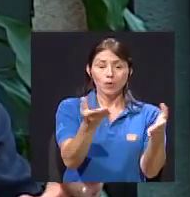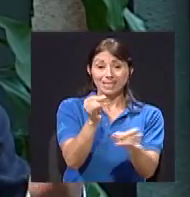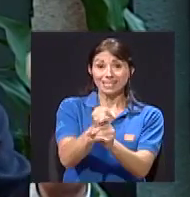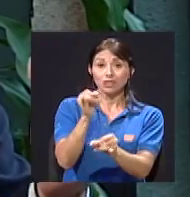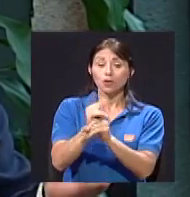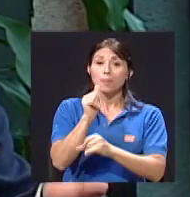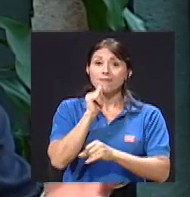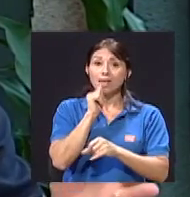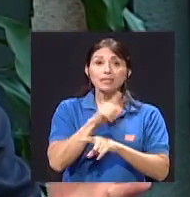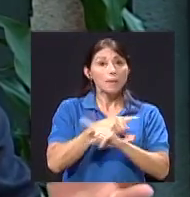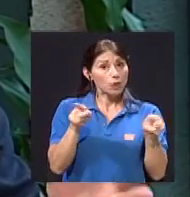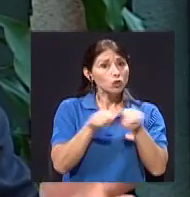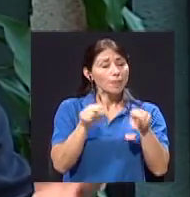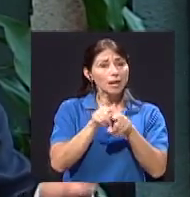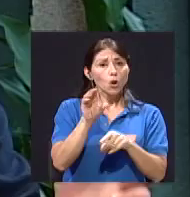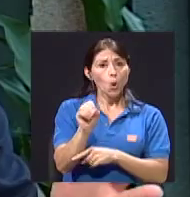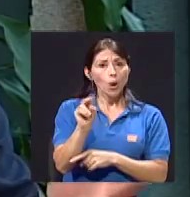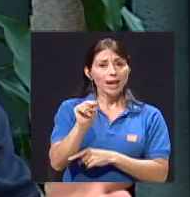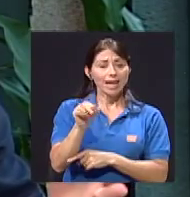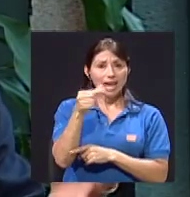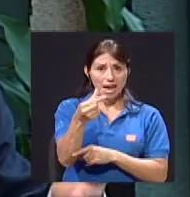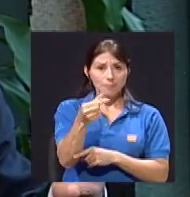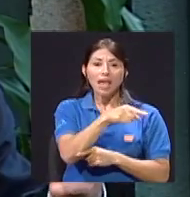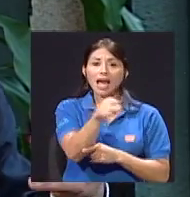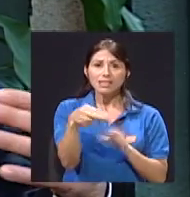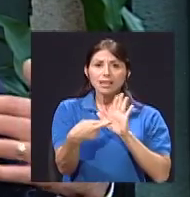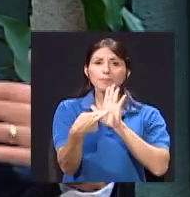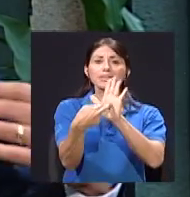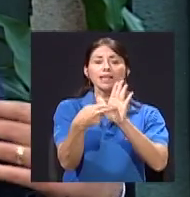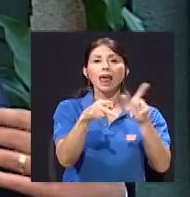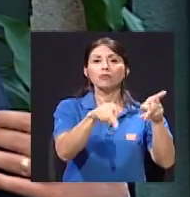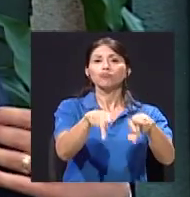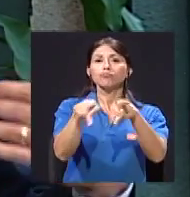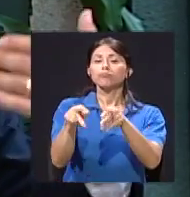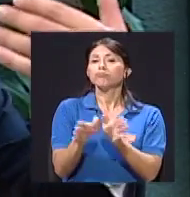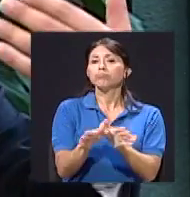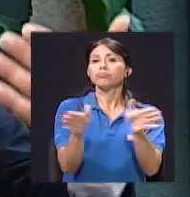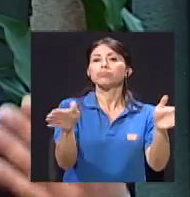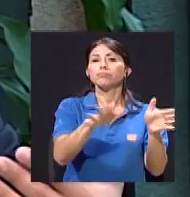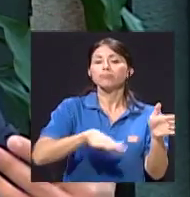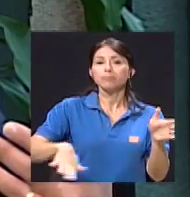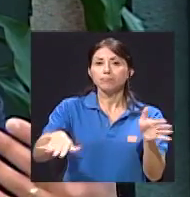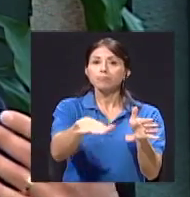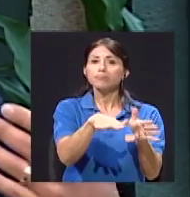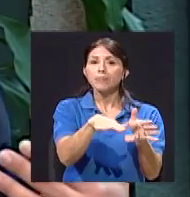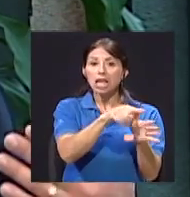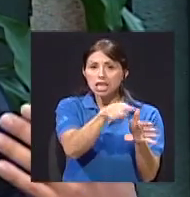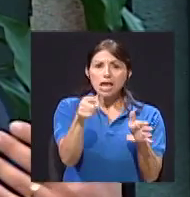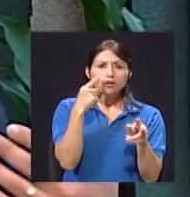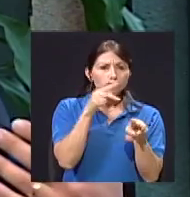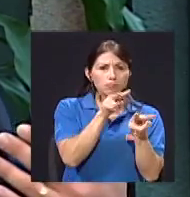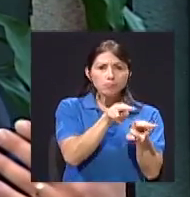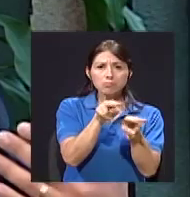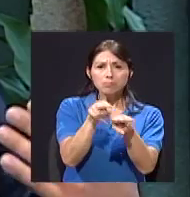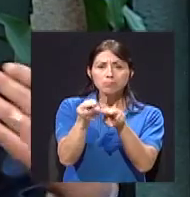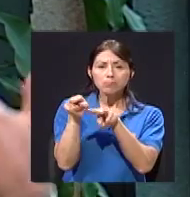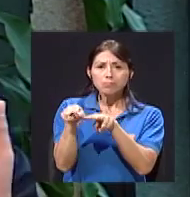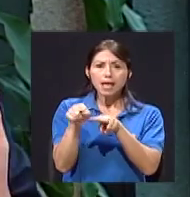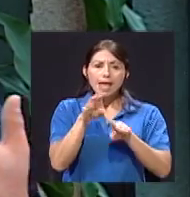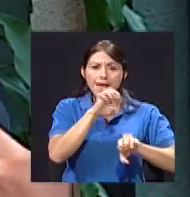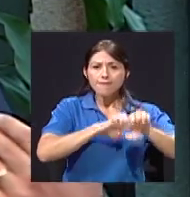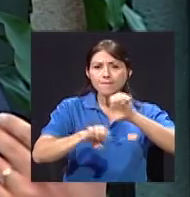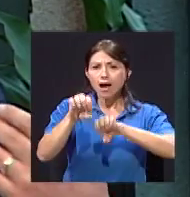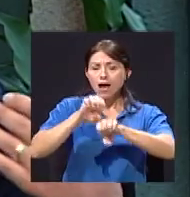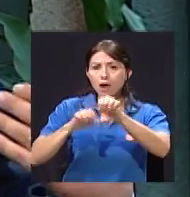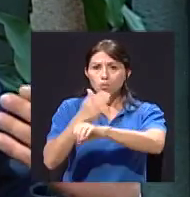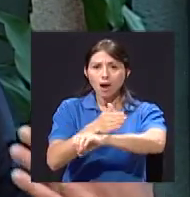gubernamentales en las que están representadas los ciudadanos, la sociedad civil, claro, y durante el monitoreo y la evaluación del avance de estos planes, porque nosotros tenemos